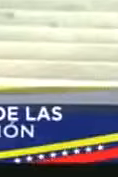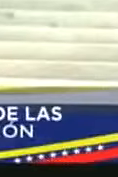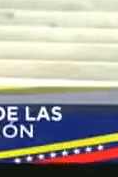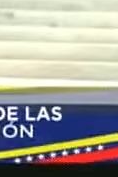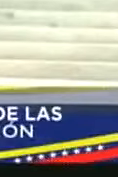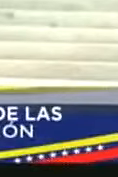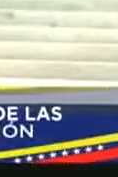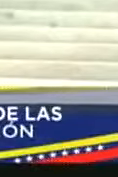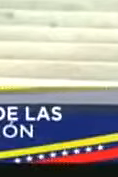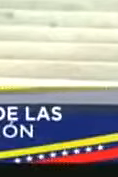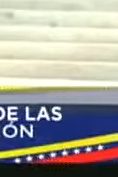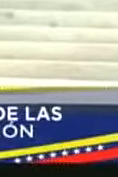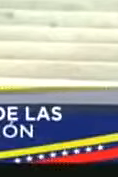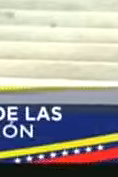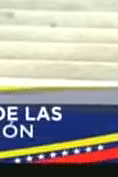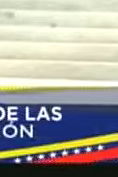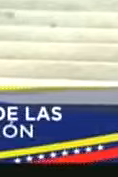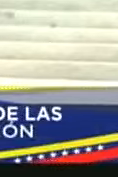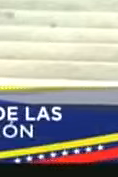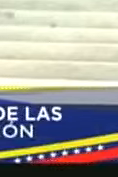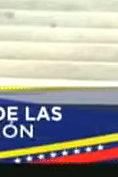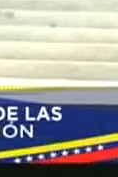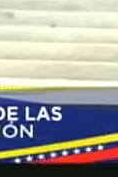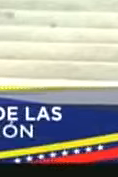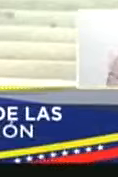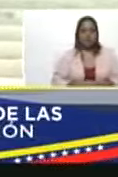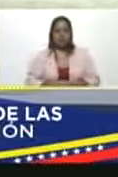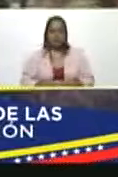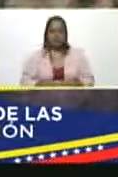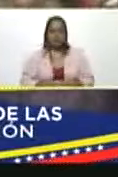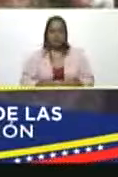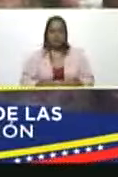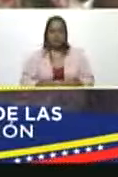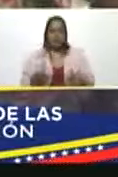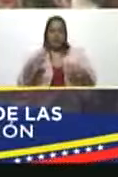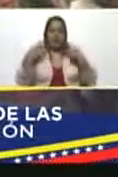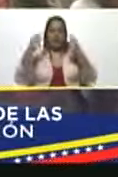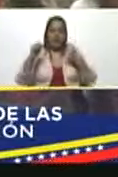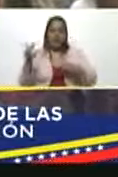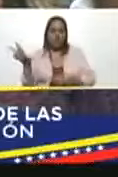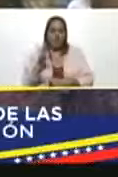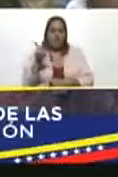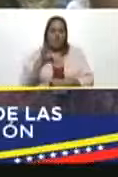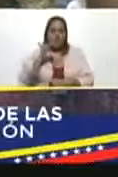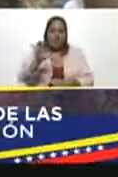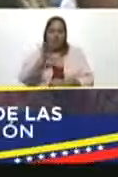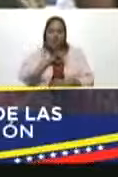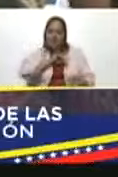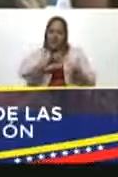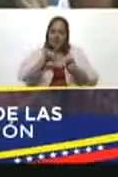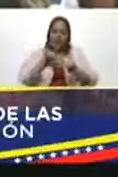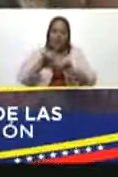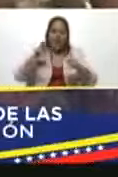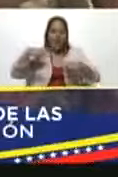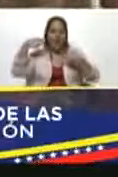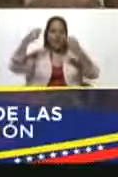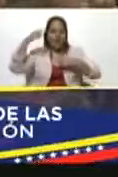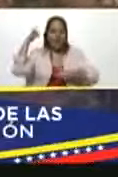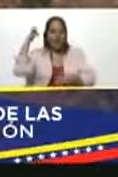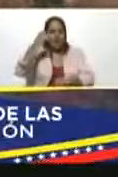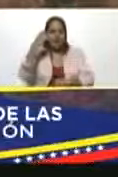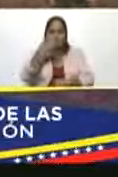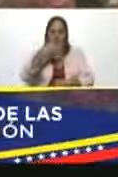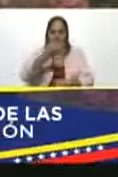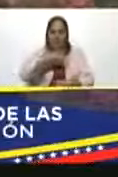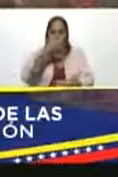energía, nuestro canto y nuestra verdad. ¡Que viva Venezuela, mi patria querida! ¡Y que viva el Yaracuy! Buenas